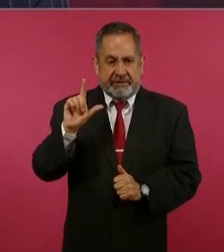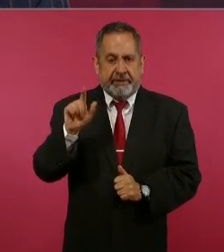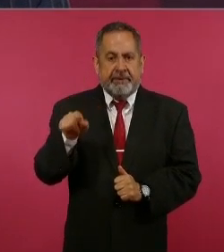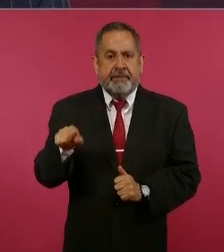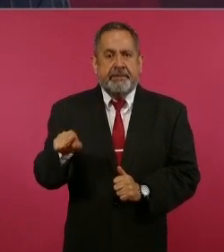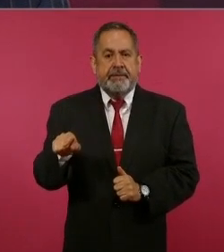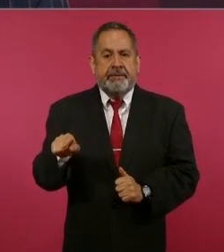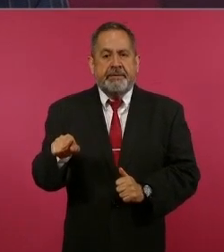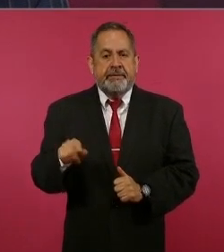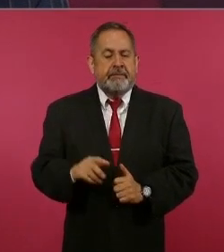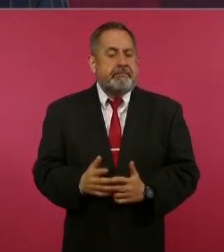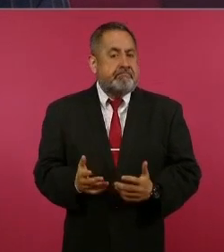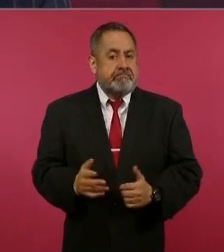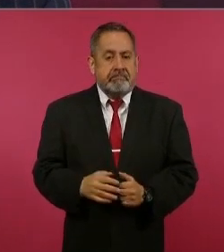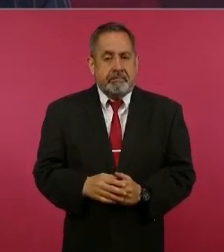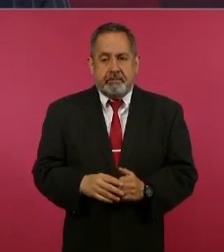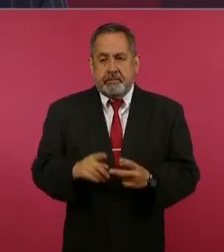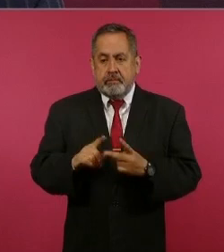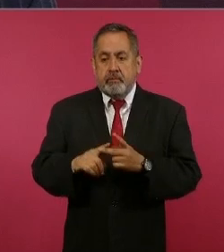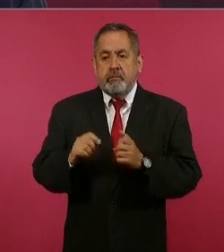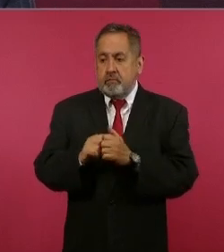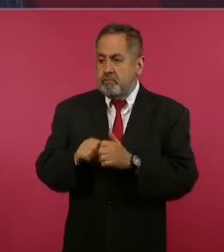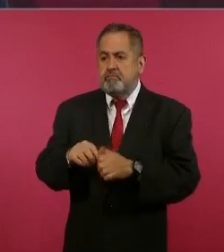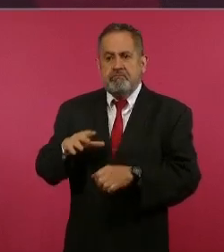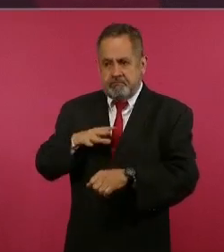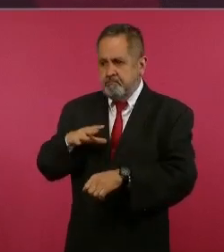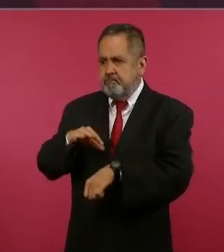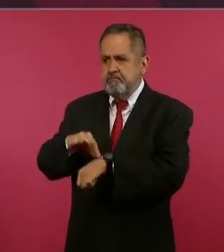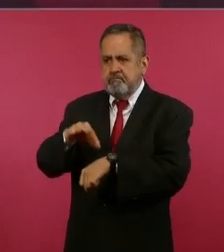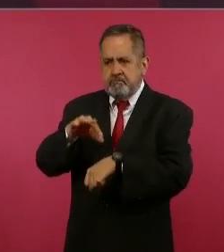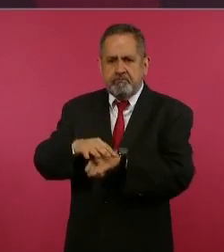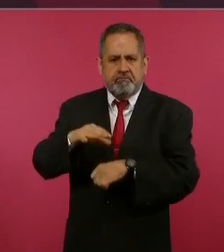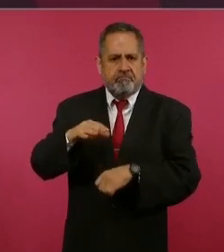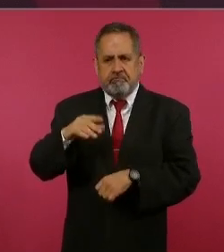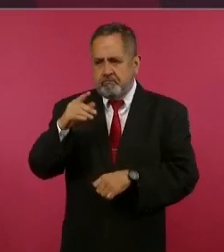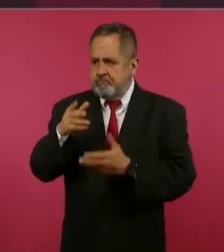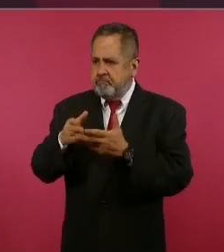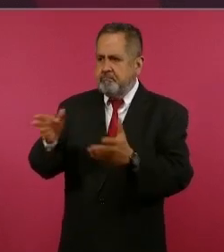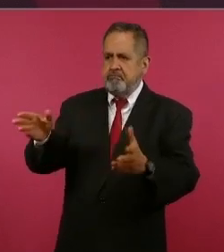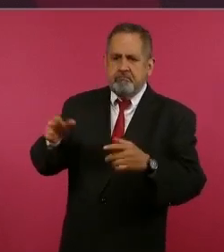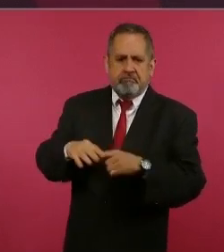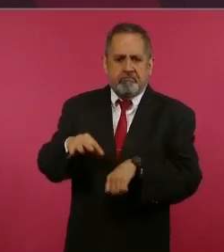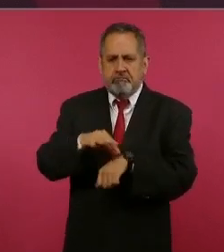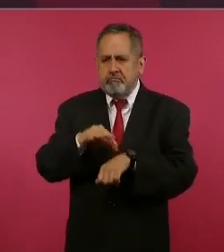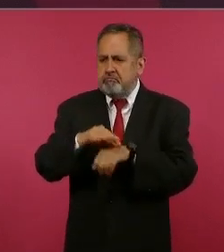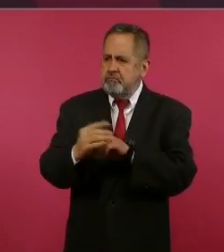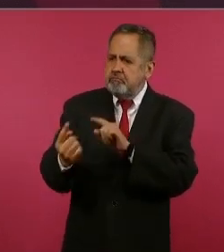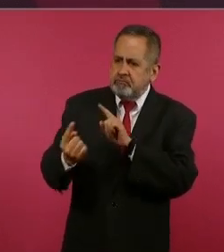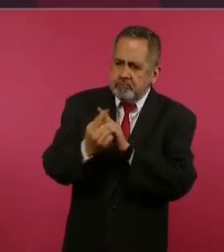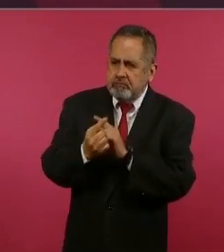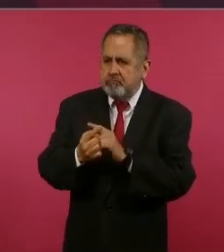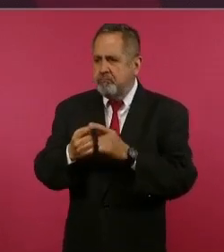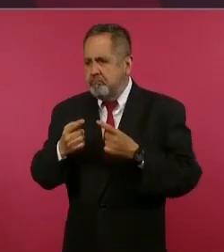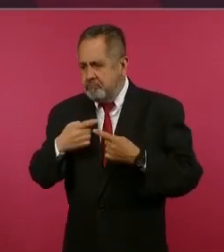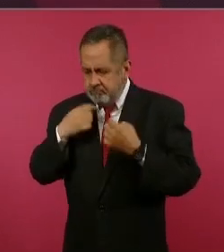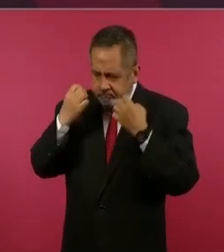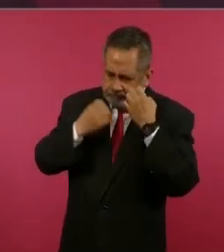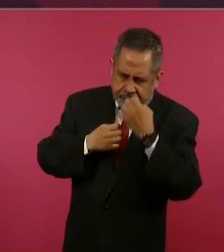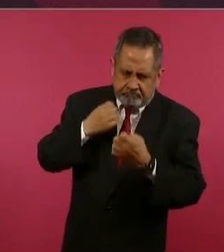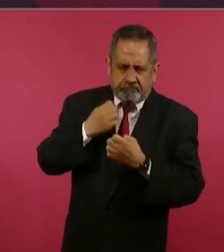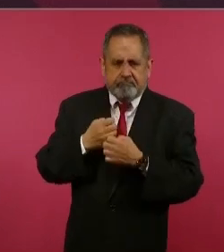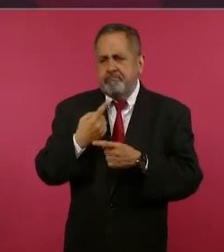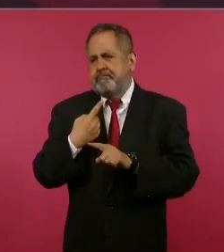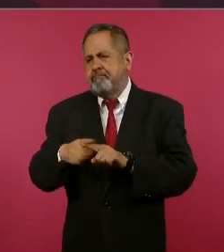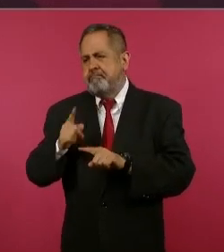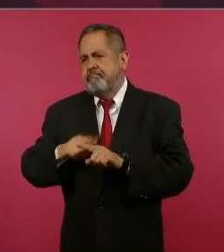que se tenga médicos generales, familiares, en todos los centros